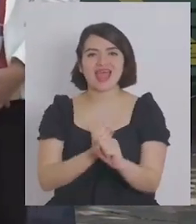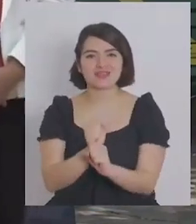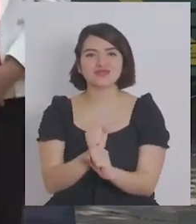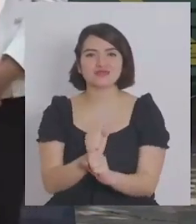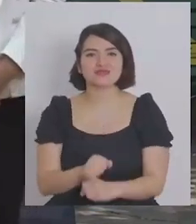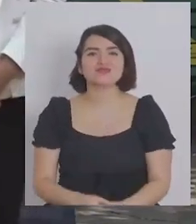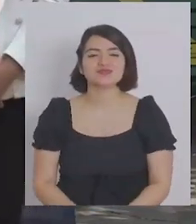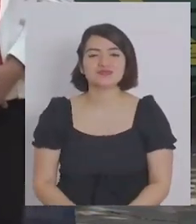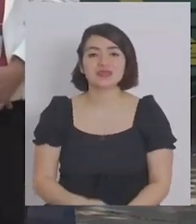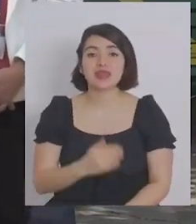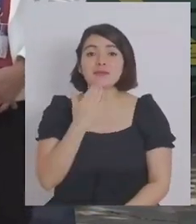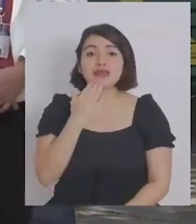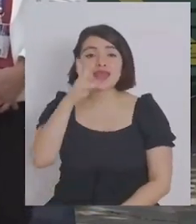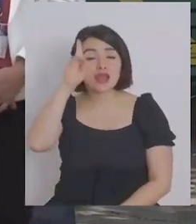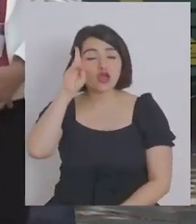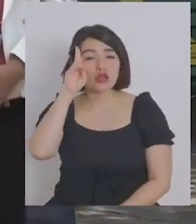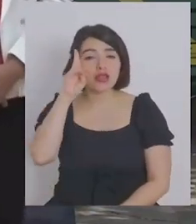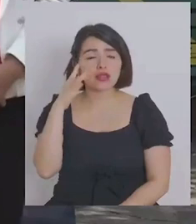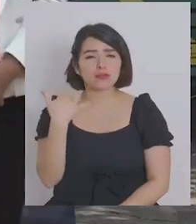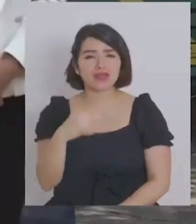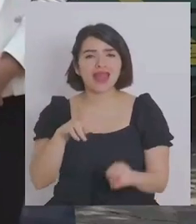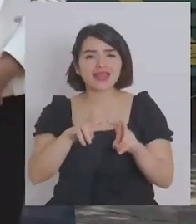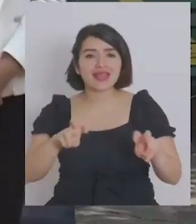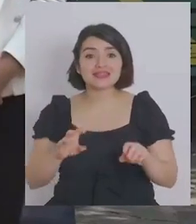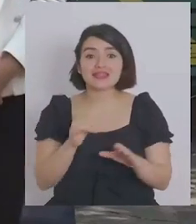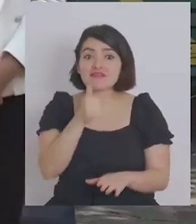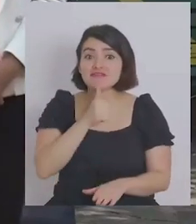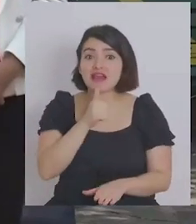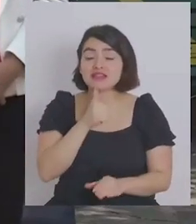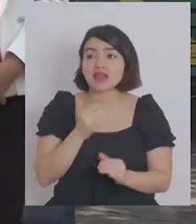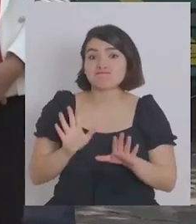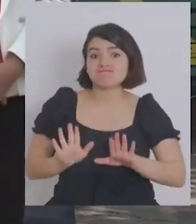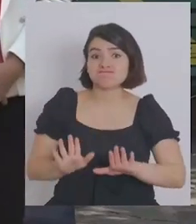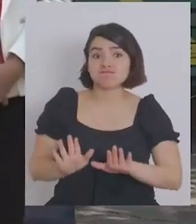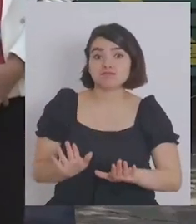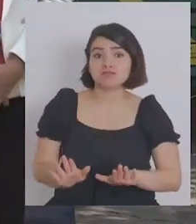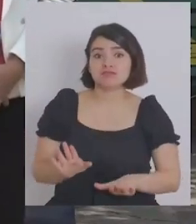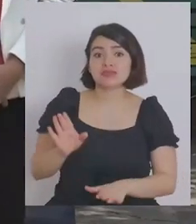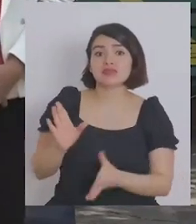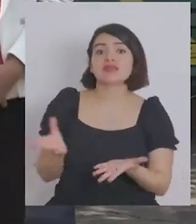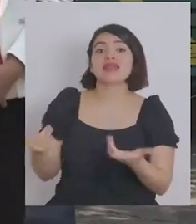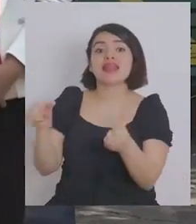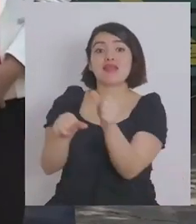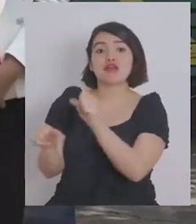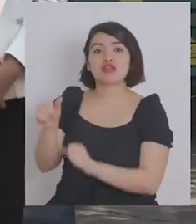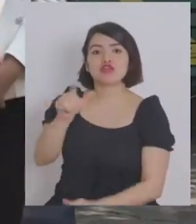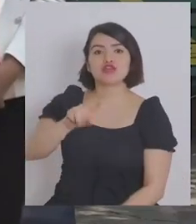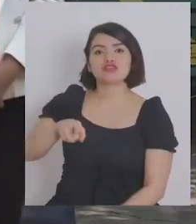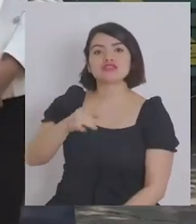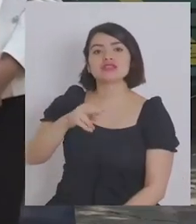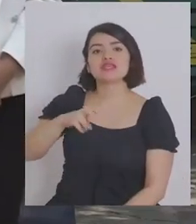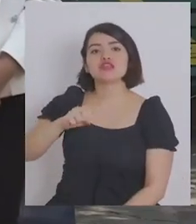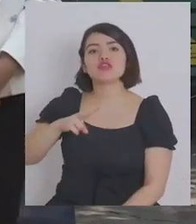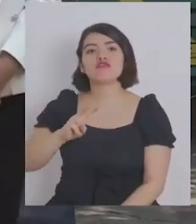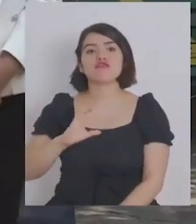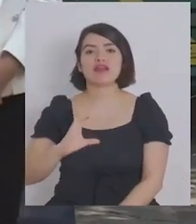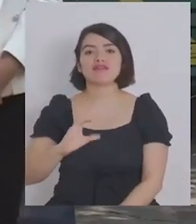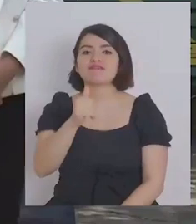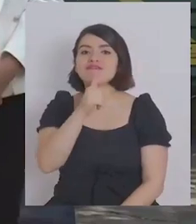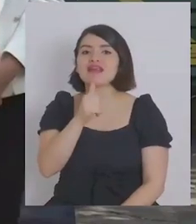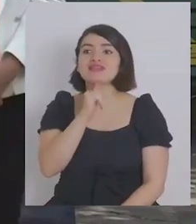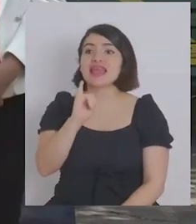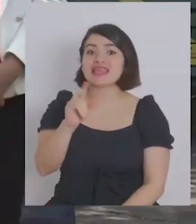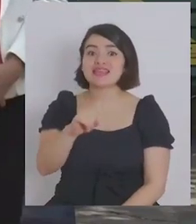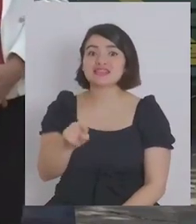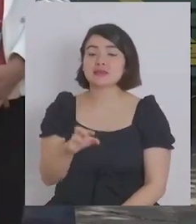que tenemos un análisis que esperar de parte de parte de sinovac que llegue al institución pública que es todo el